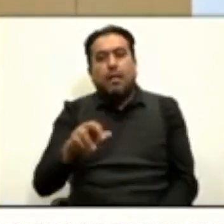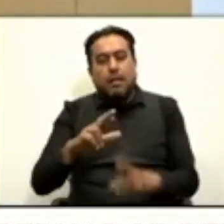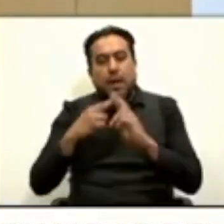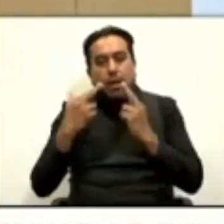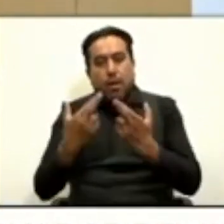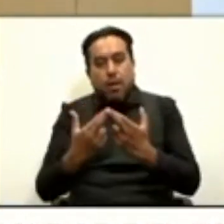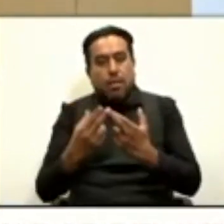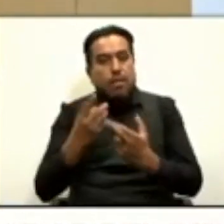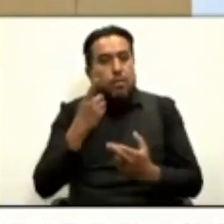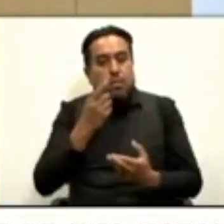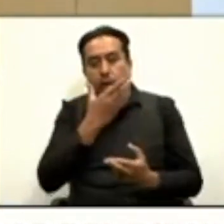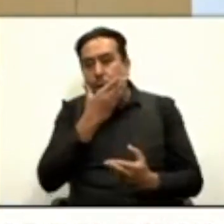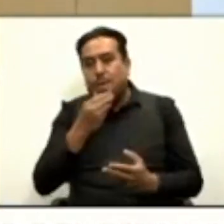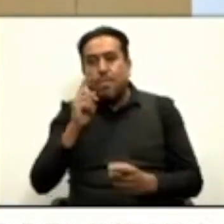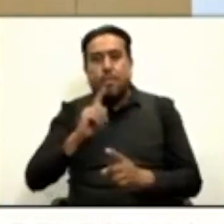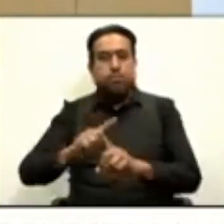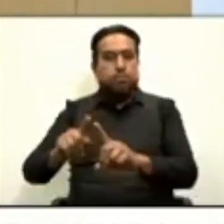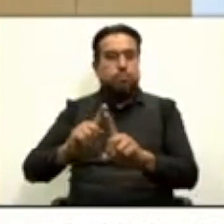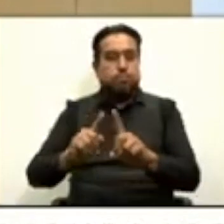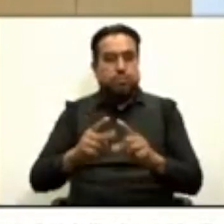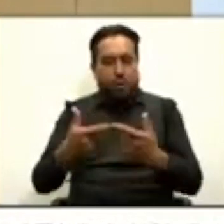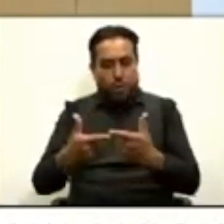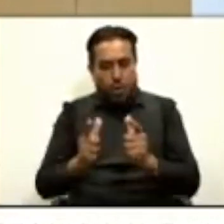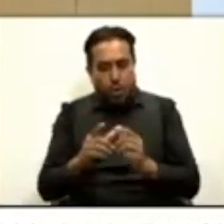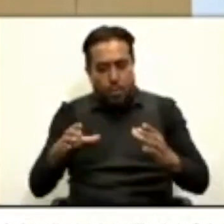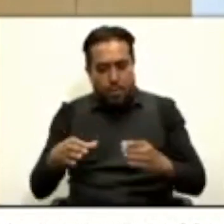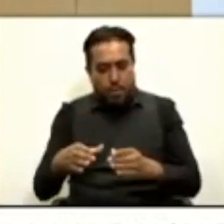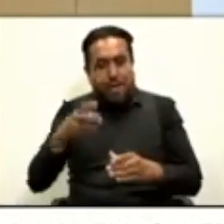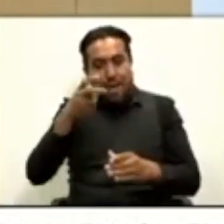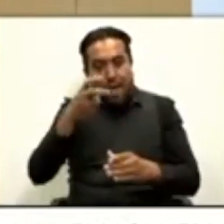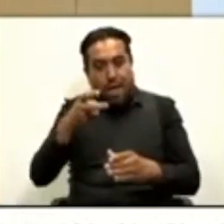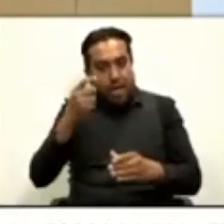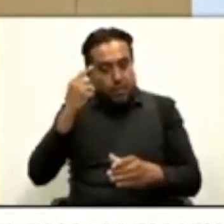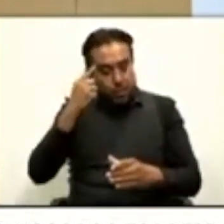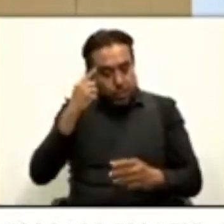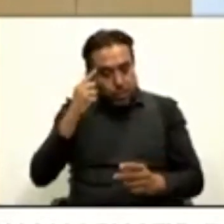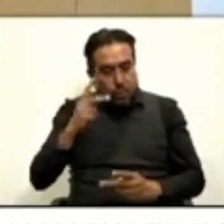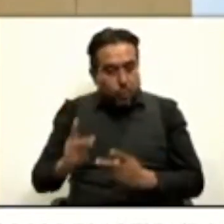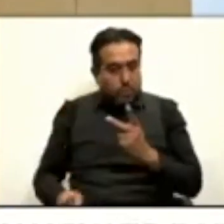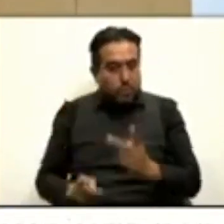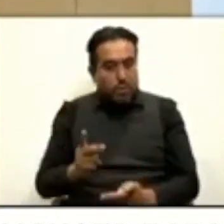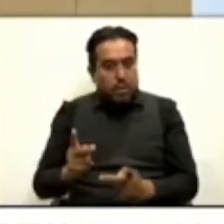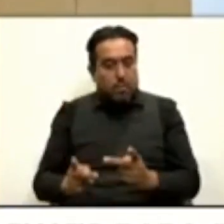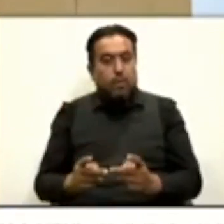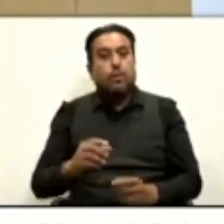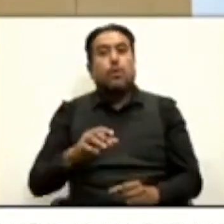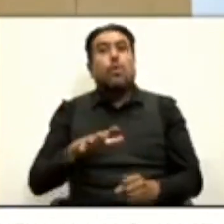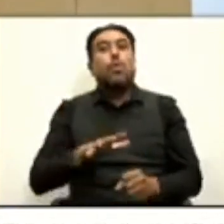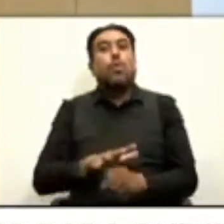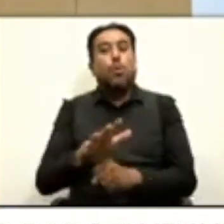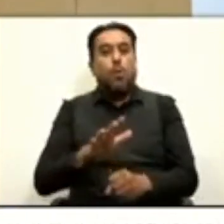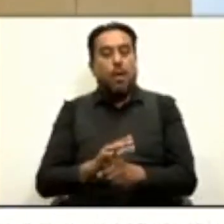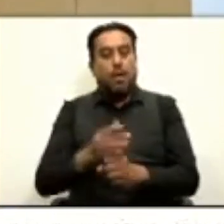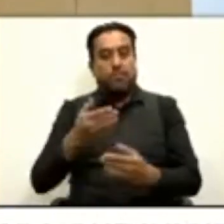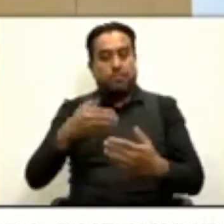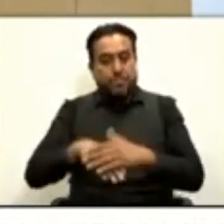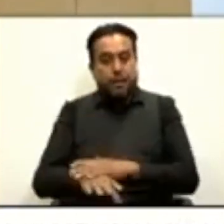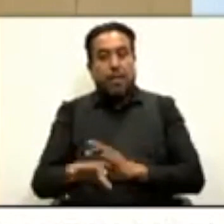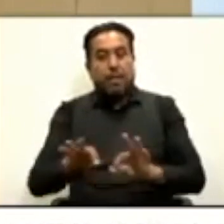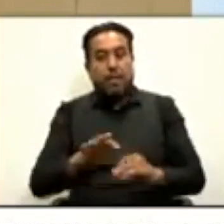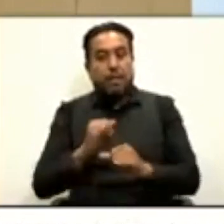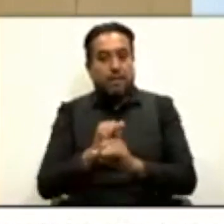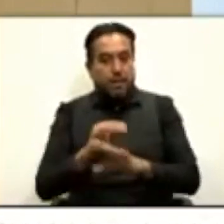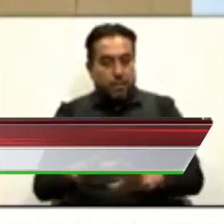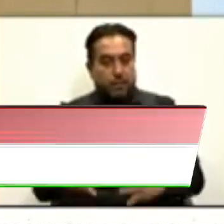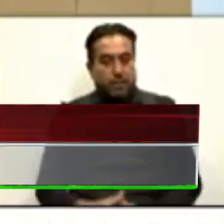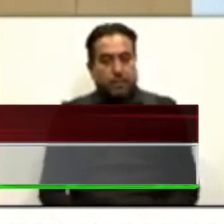de todos los grupos parlamentarios realizamos cuestionamientos esperando se empleará la información que se había remitido